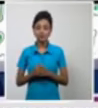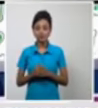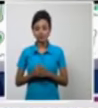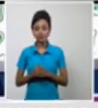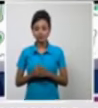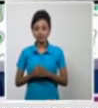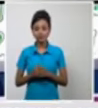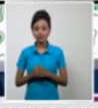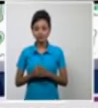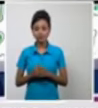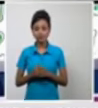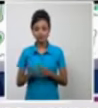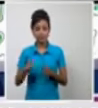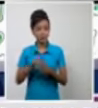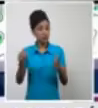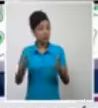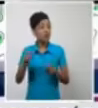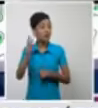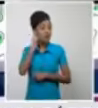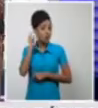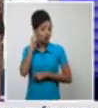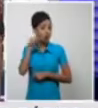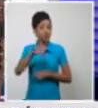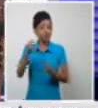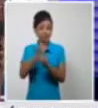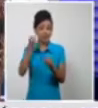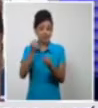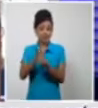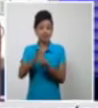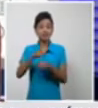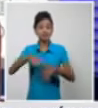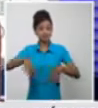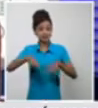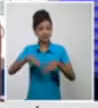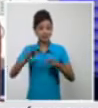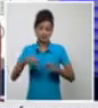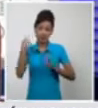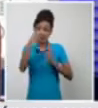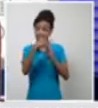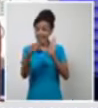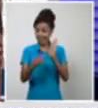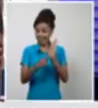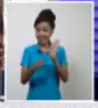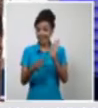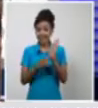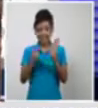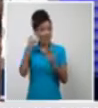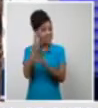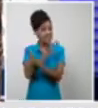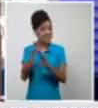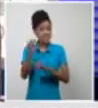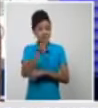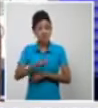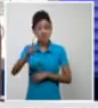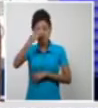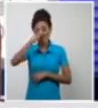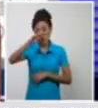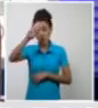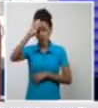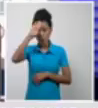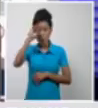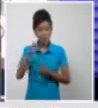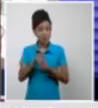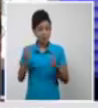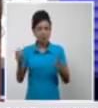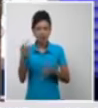seguido, sobre todo por el sector femenino. Sí, eso es una particularidad que tienen las ciencias sociales en Cuba. Es un sector mayoritariamente de